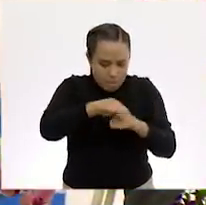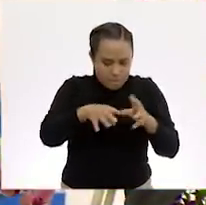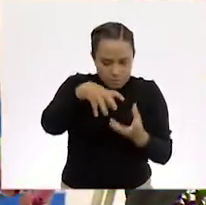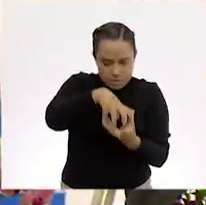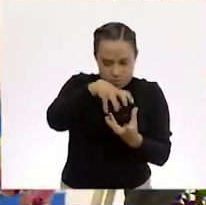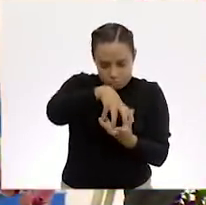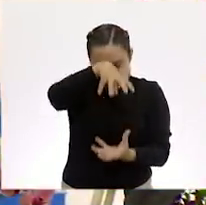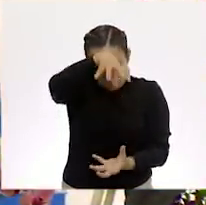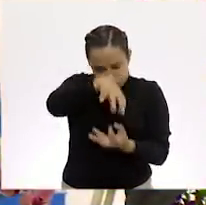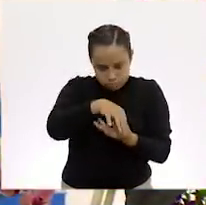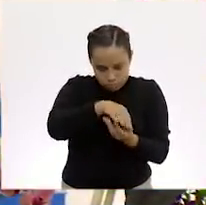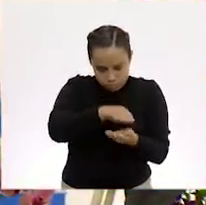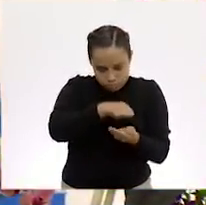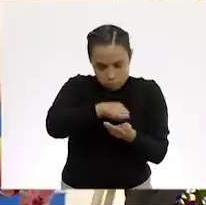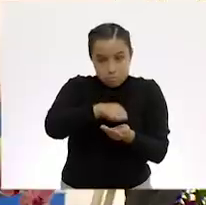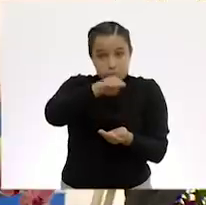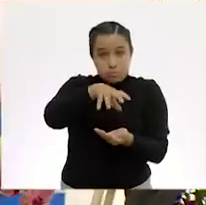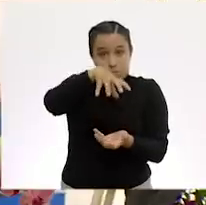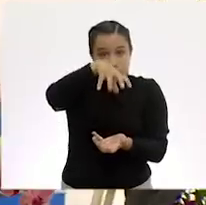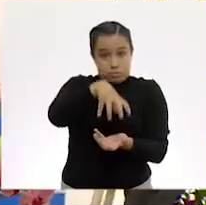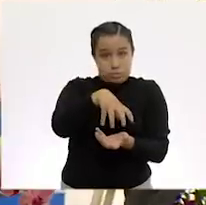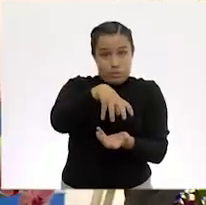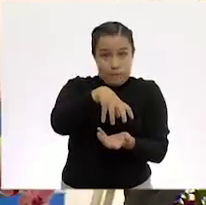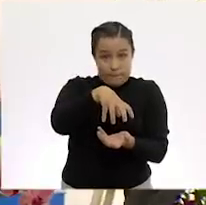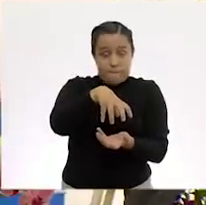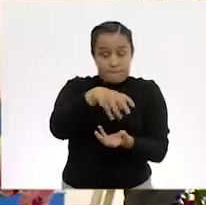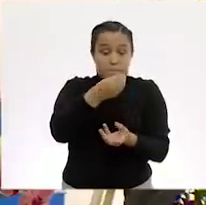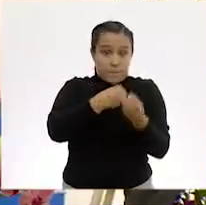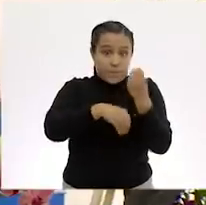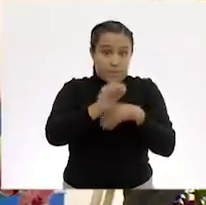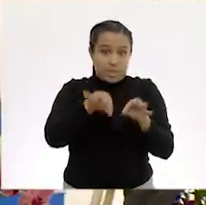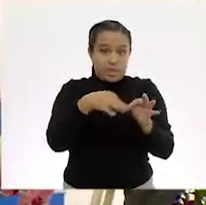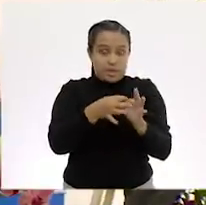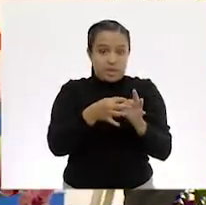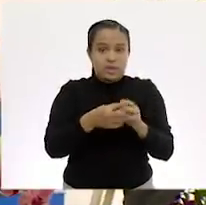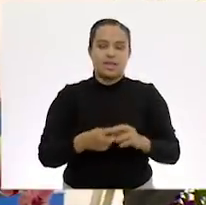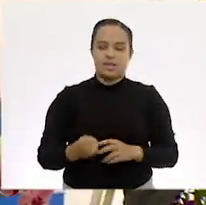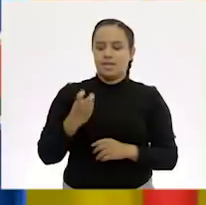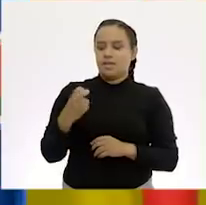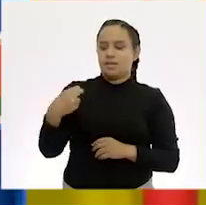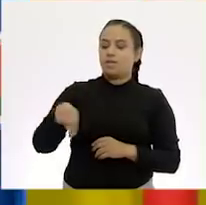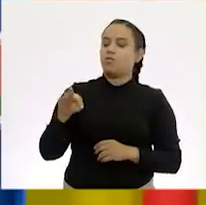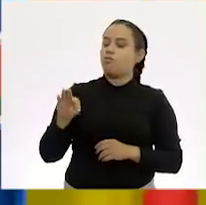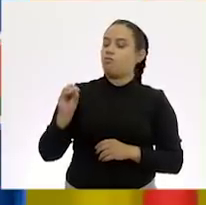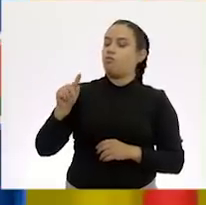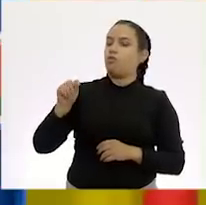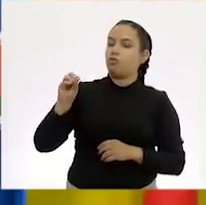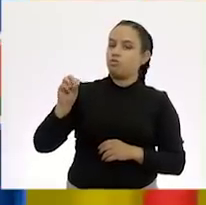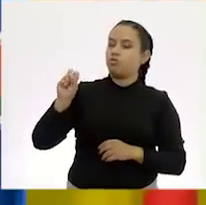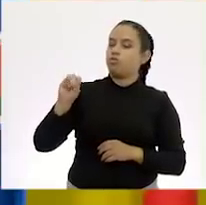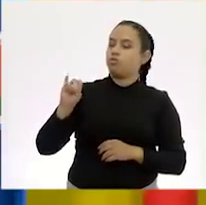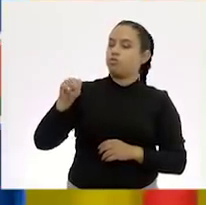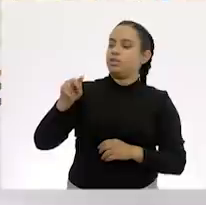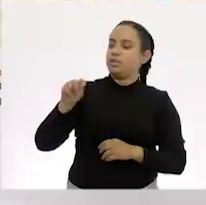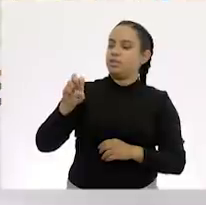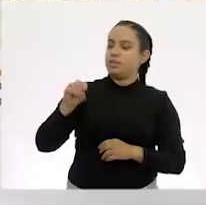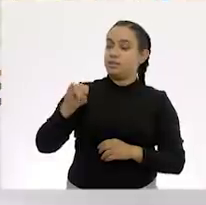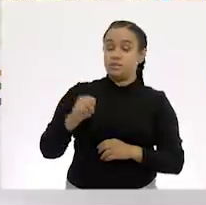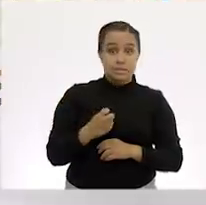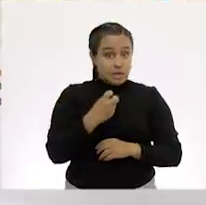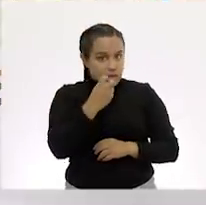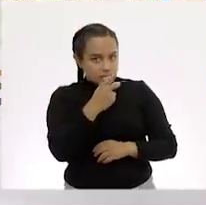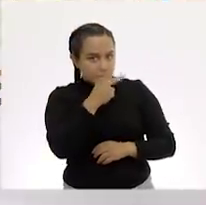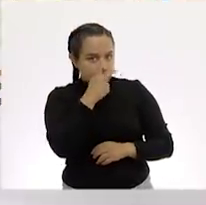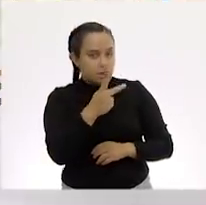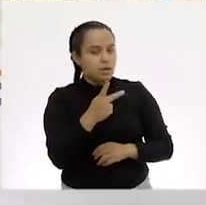¡Guau! Entonces unen varios ingredientes hasta formar su alimento. Por eso se llama fotosíntesis. Oye, creo que esa palabra es muy